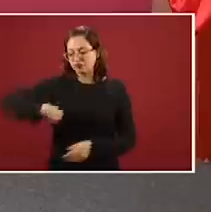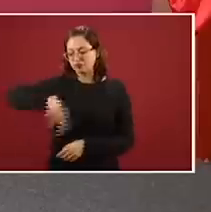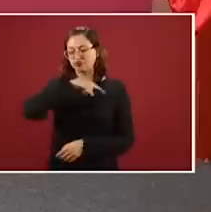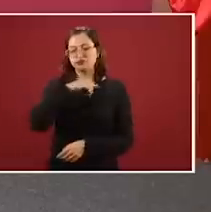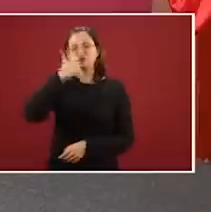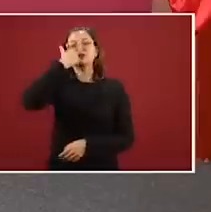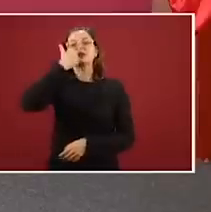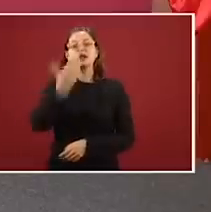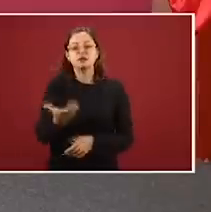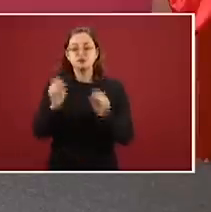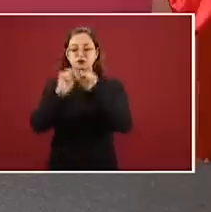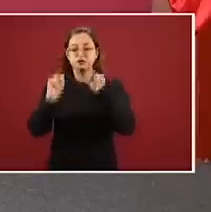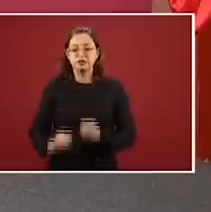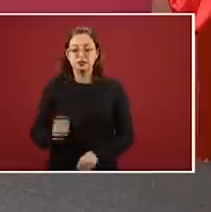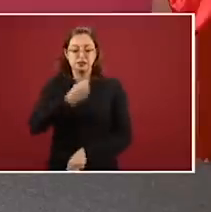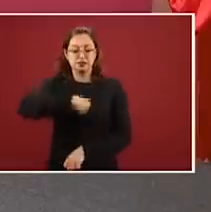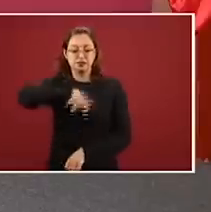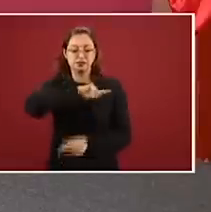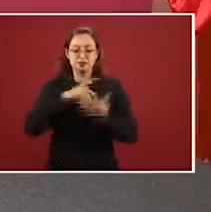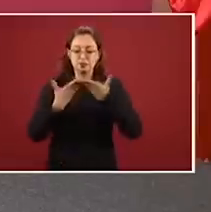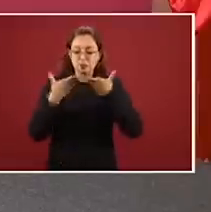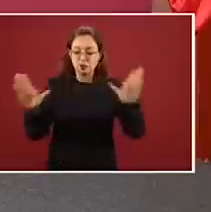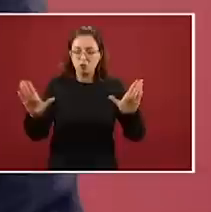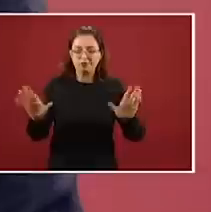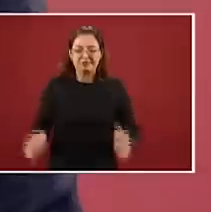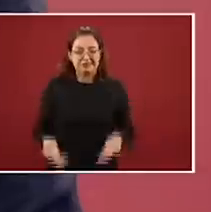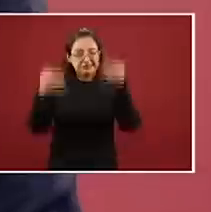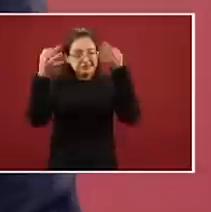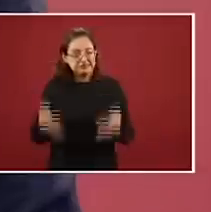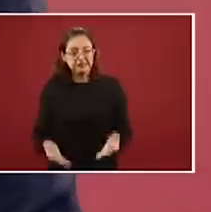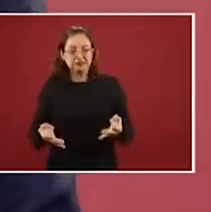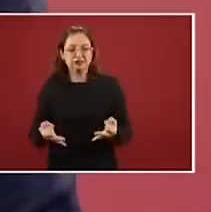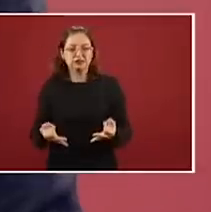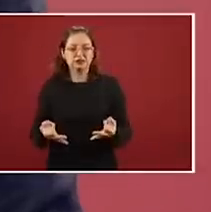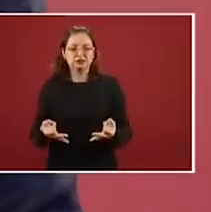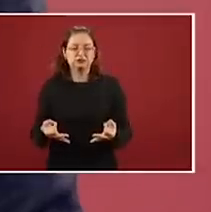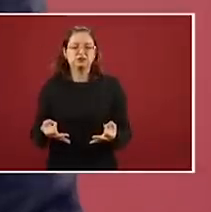de salud pública de primera